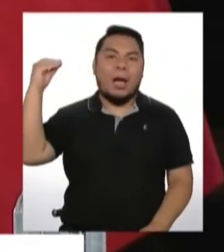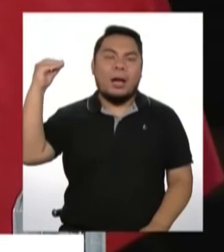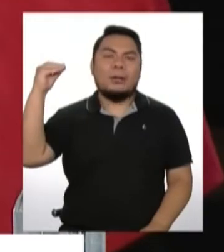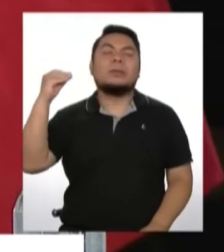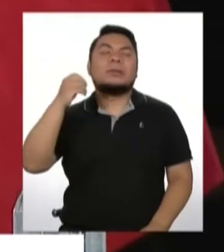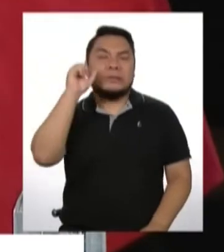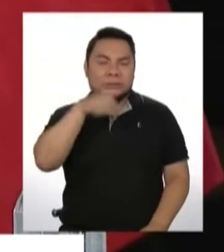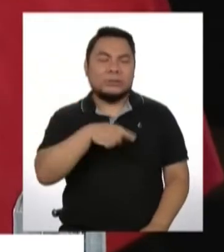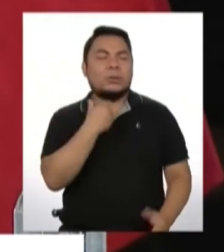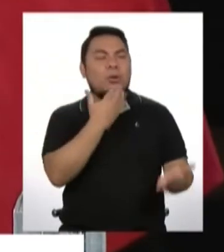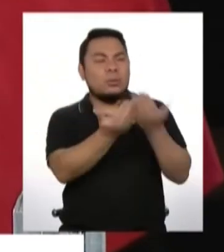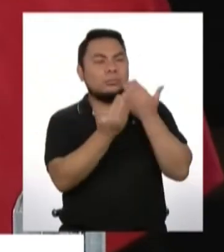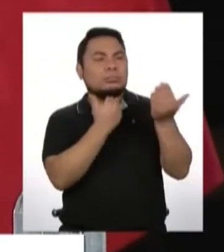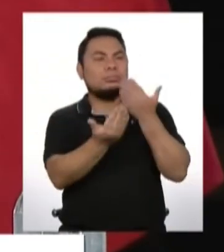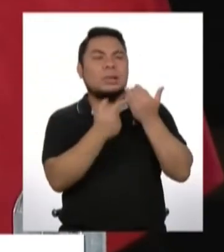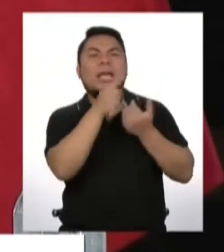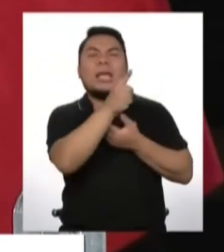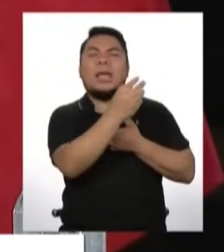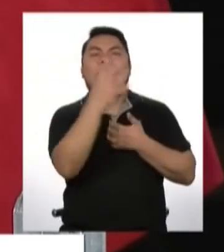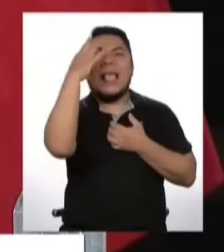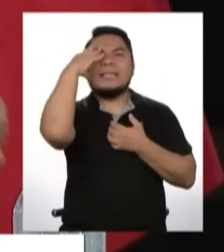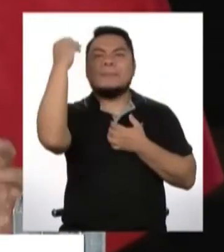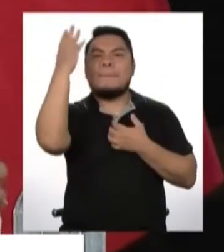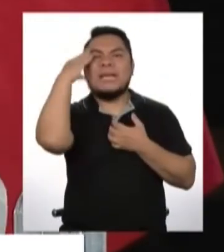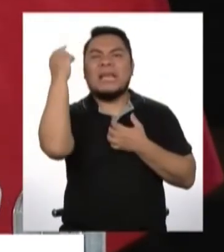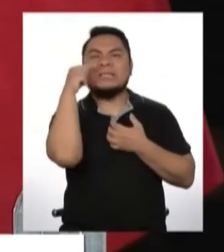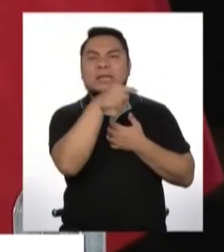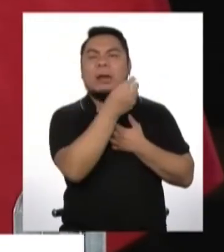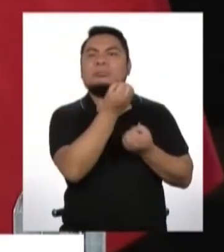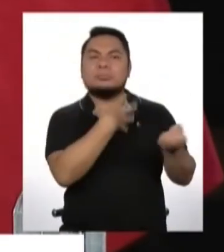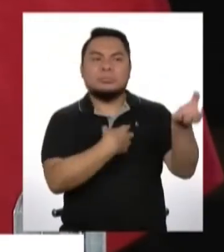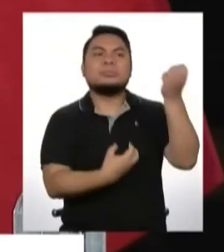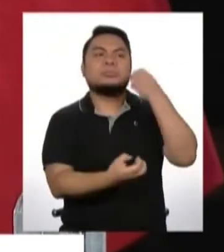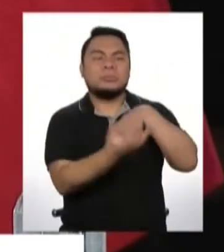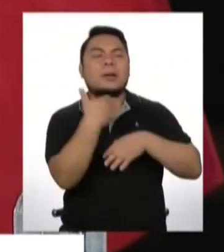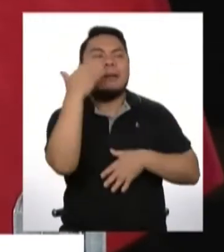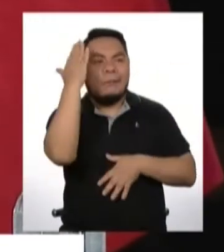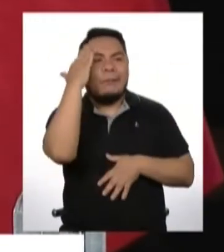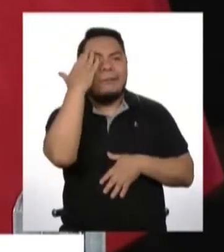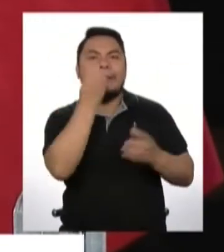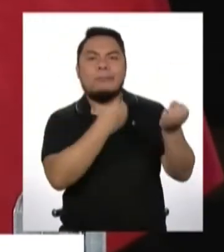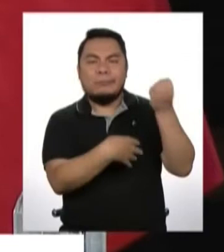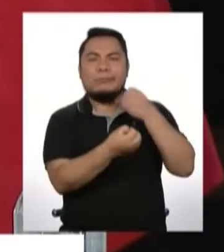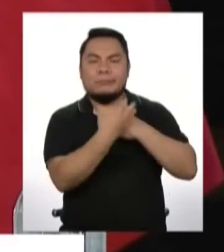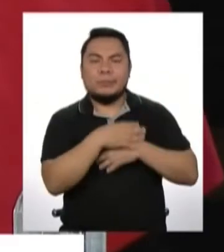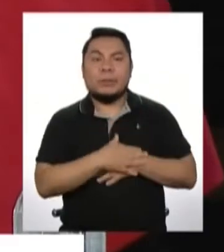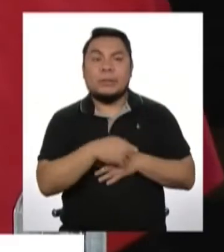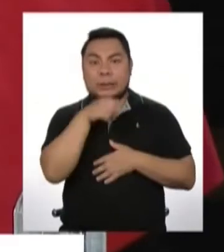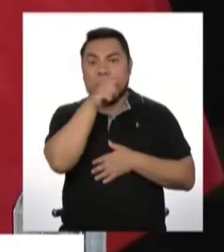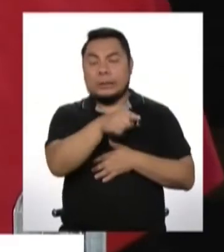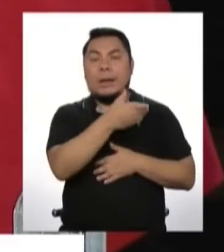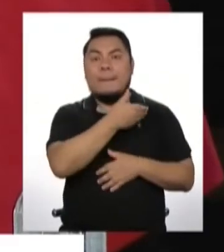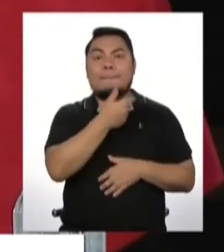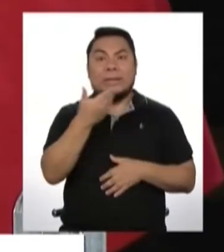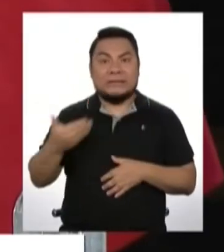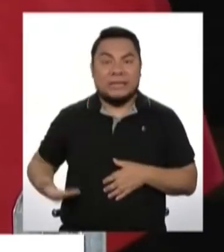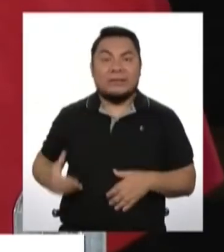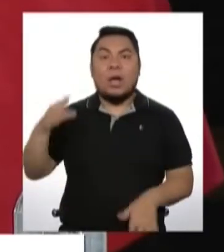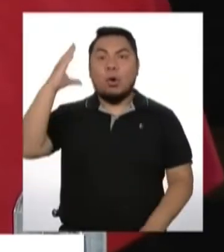la experiencia que ellos tienen con el esfuerzo que estamos realizando nosotros. Y hay un compromiso de